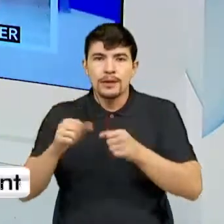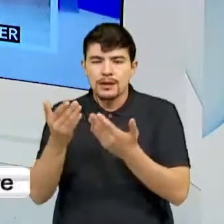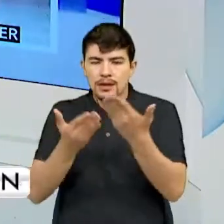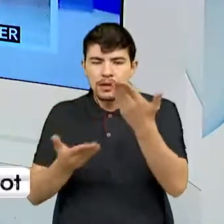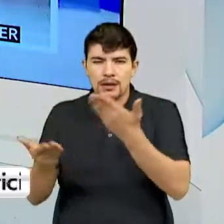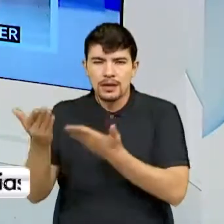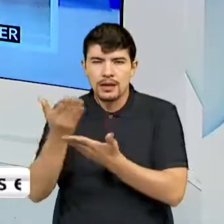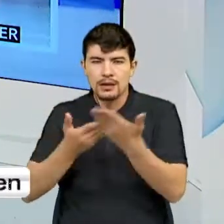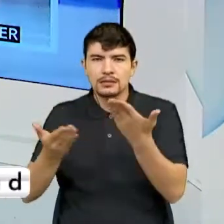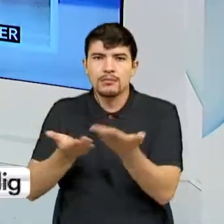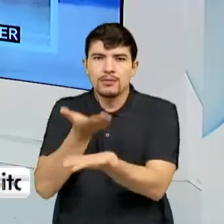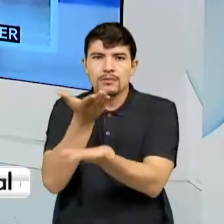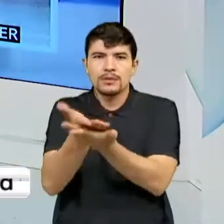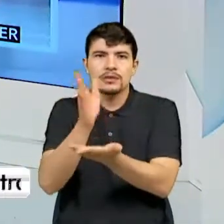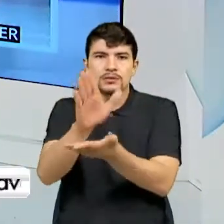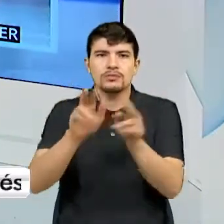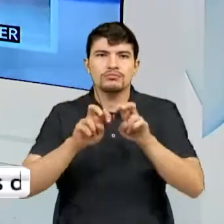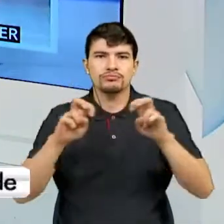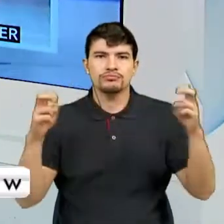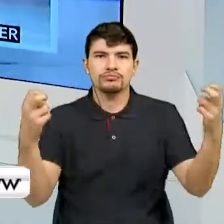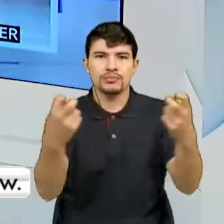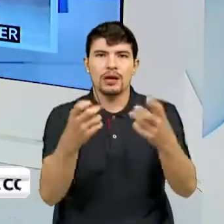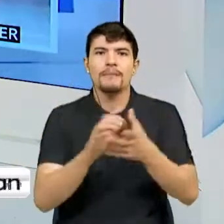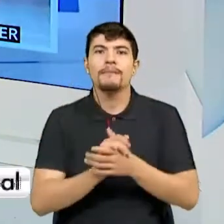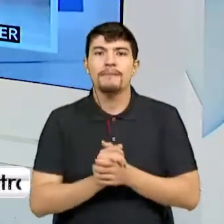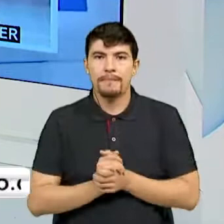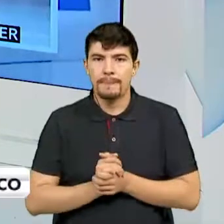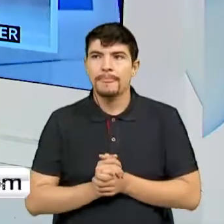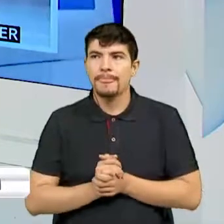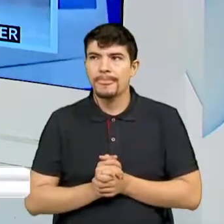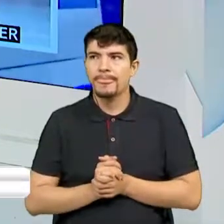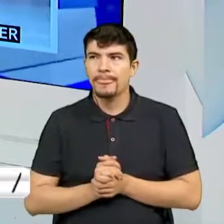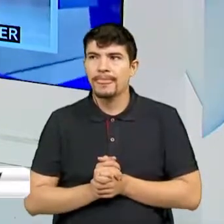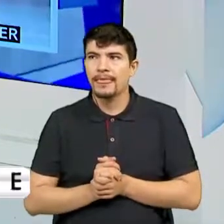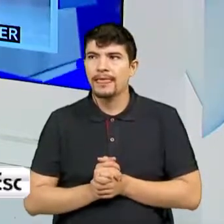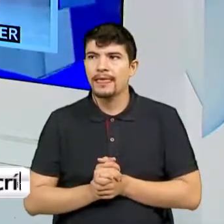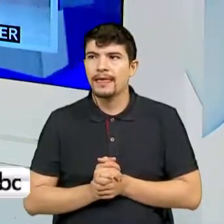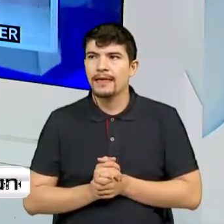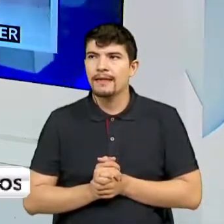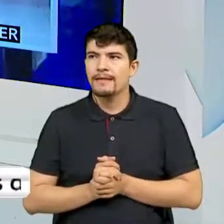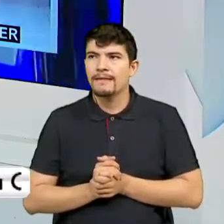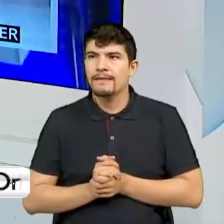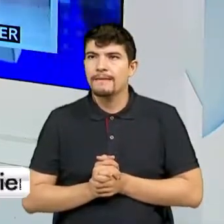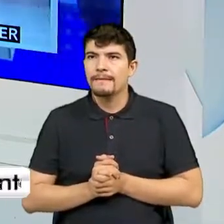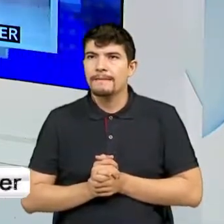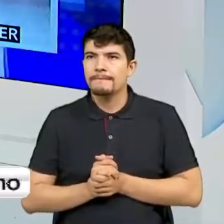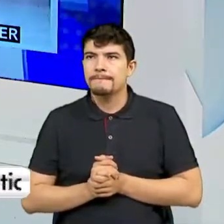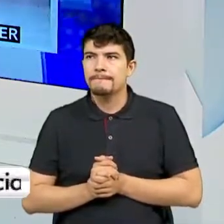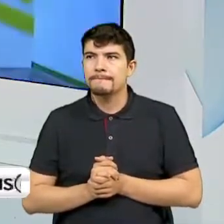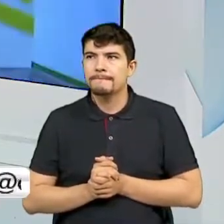en el Congreso. ¿Qué dice la Central Unitaria de Trabajadores en Santander? Karen, buenas tardes.